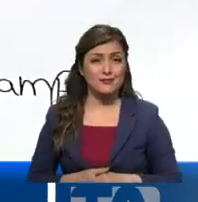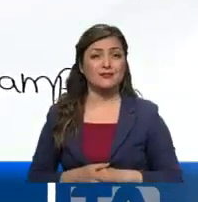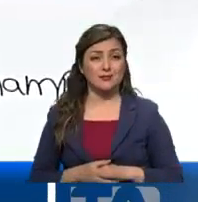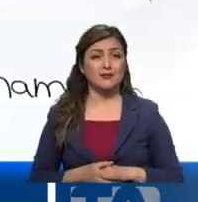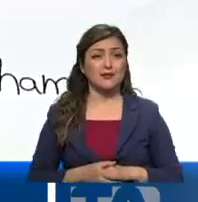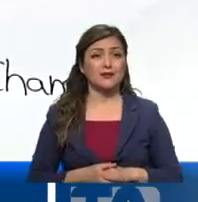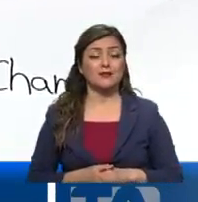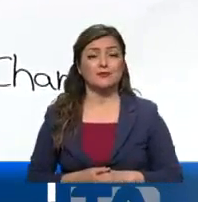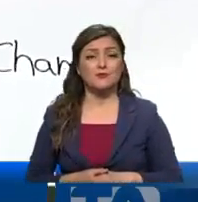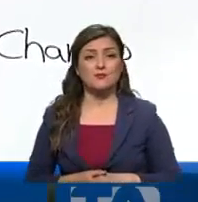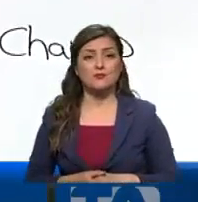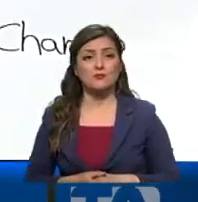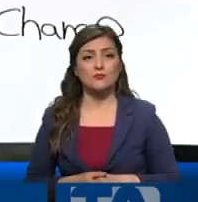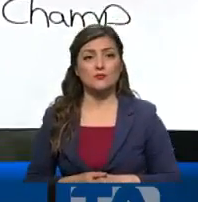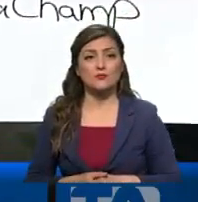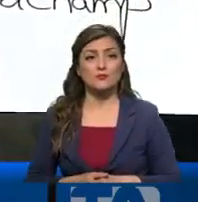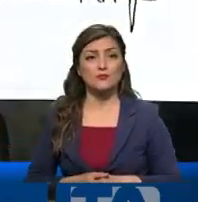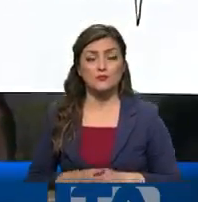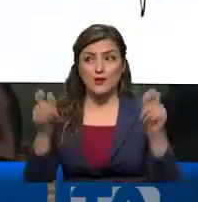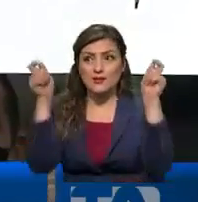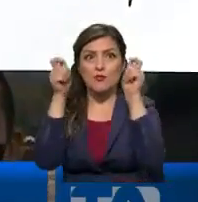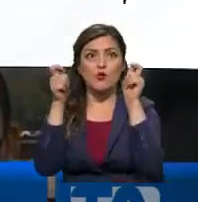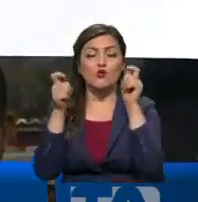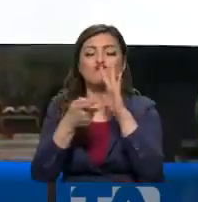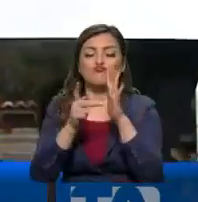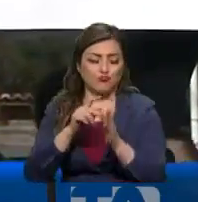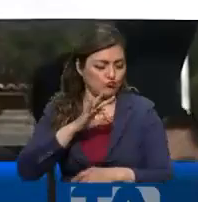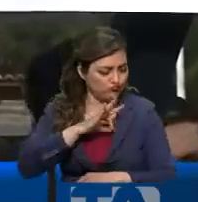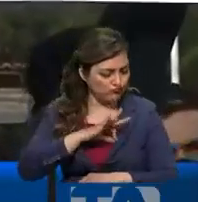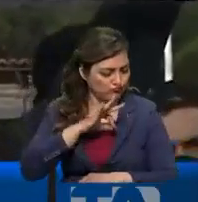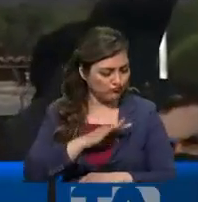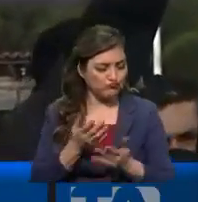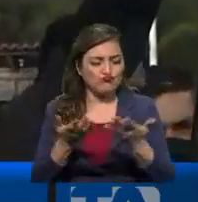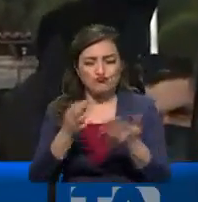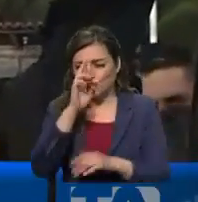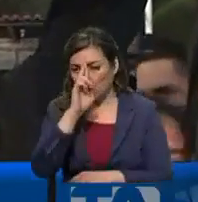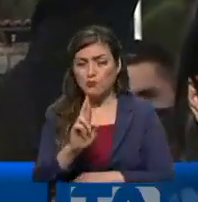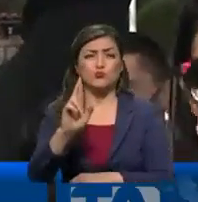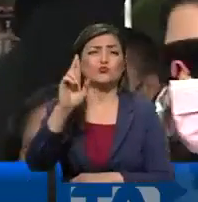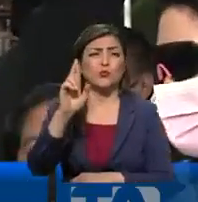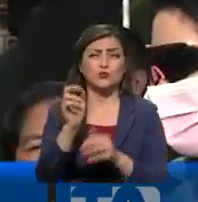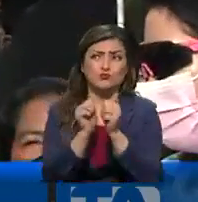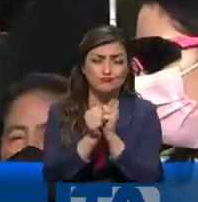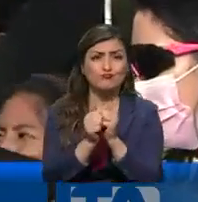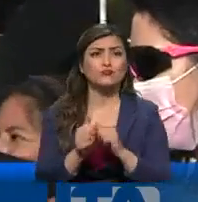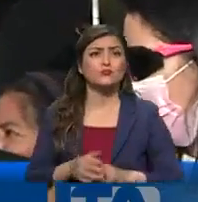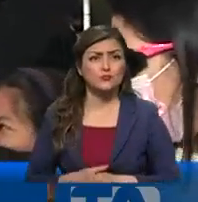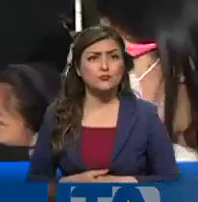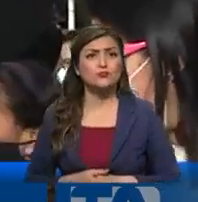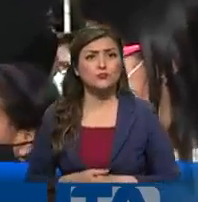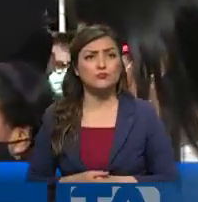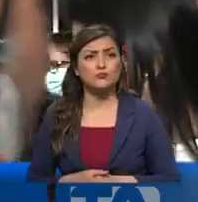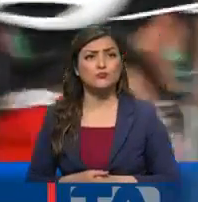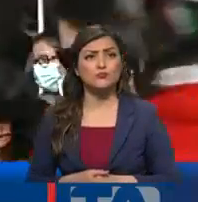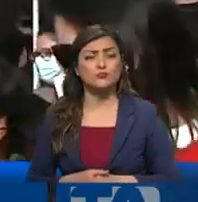estamos pedaleando. Y creo que tiene que ser una campaña de concientizar de ese respeto que merece el deportista. Y miren